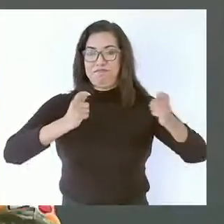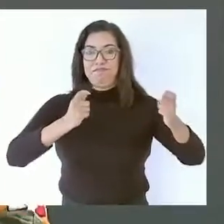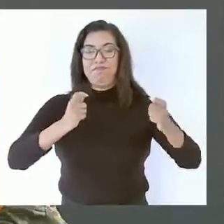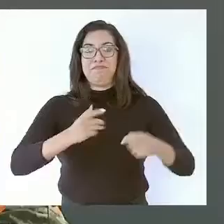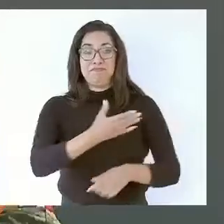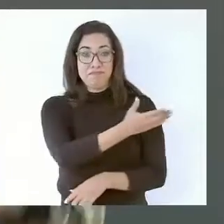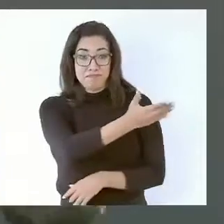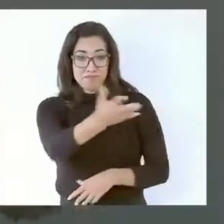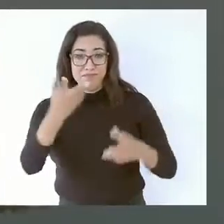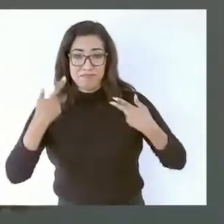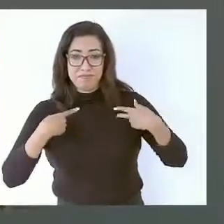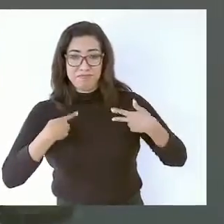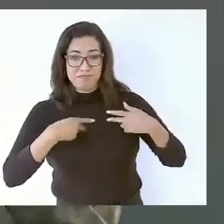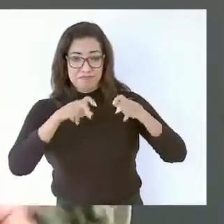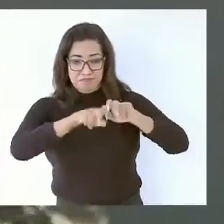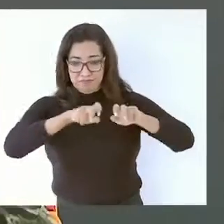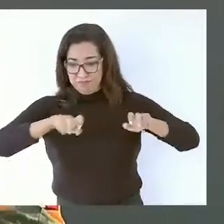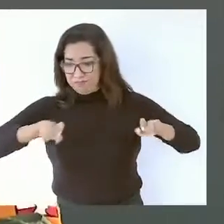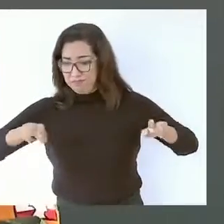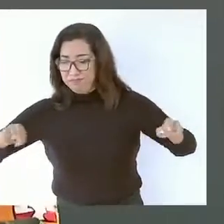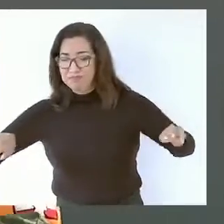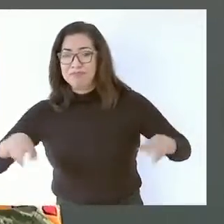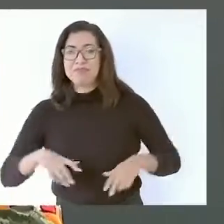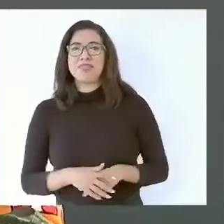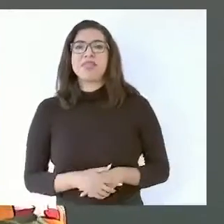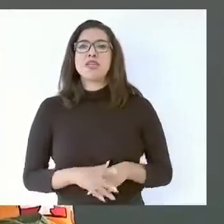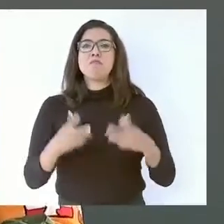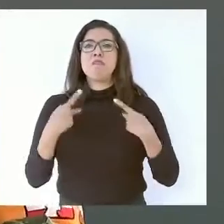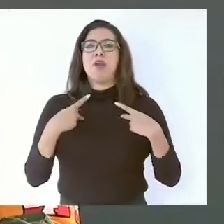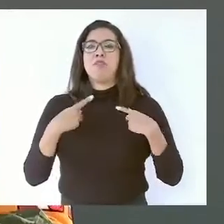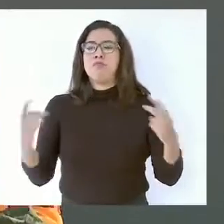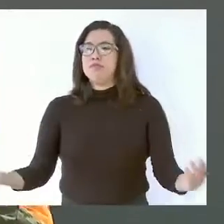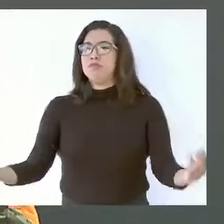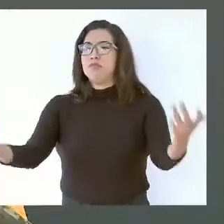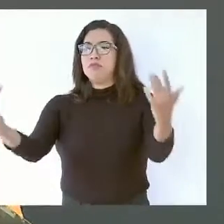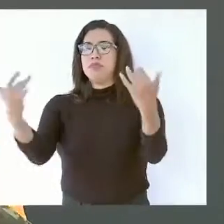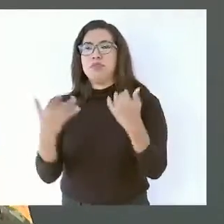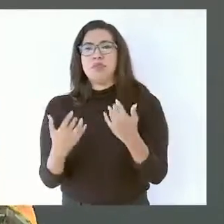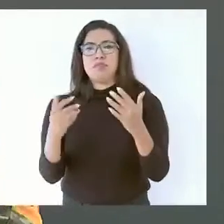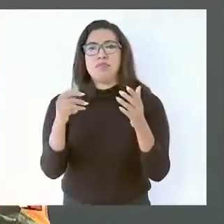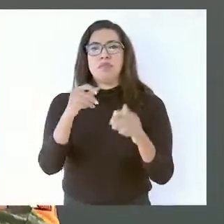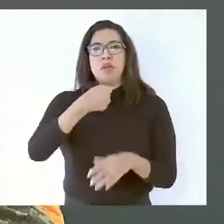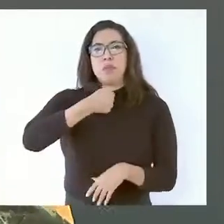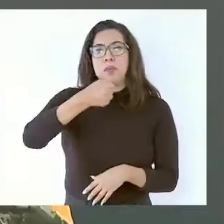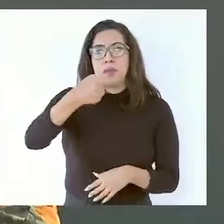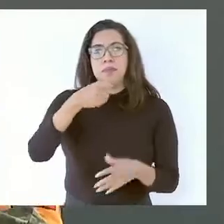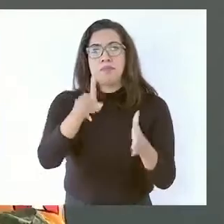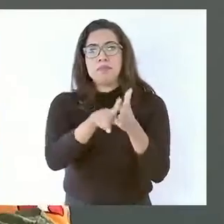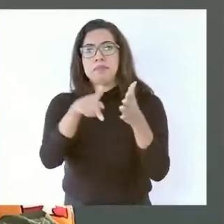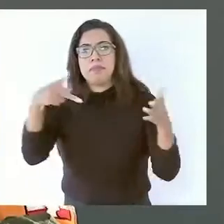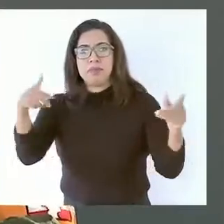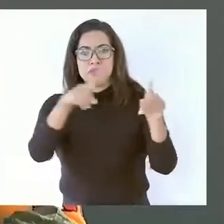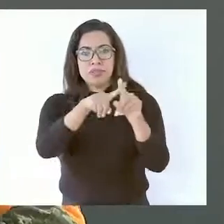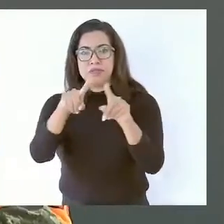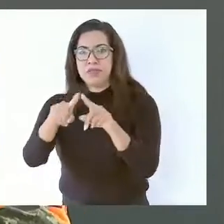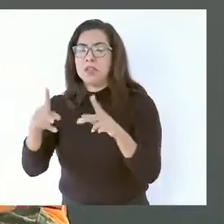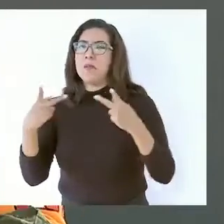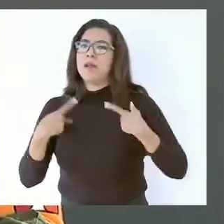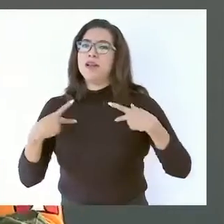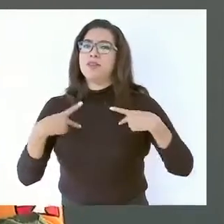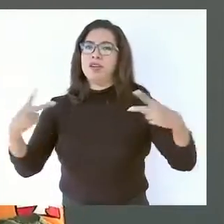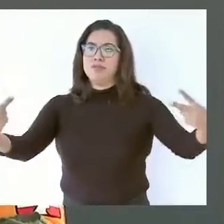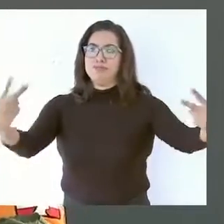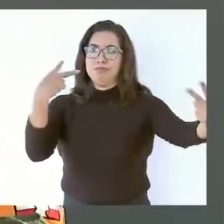Presidium, representantes de los medios de comunicación y respetable audiencia, muy buenos días tengan todos